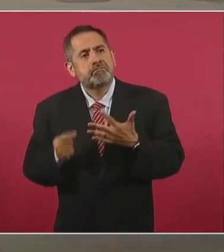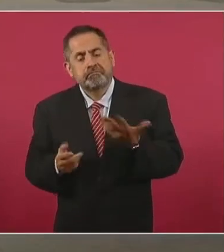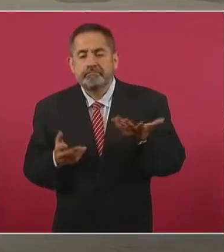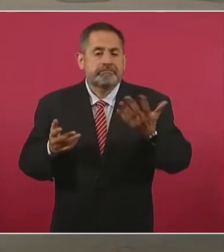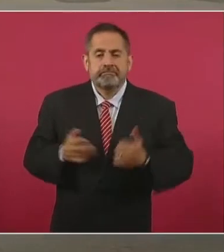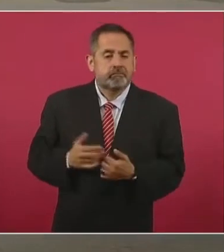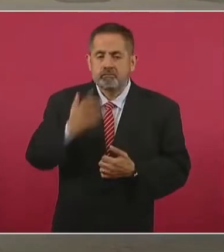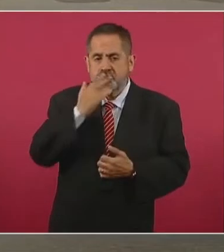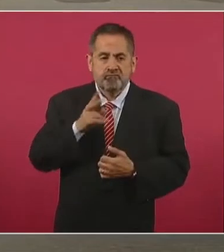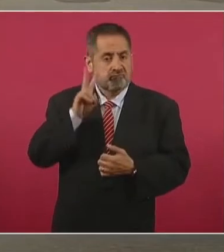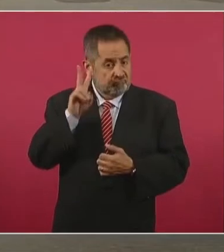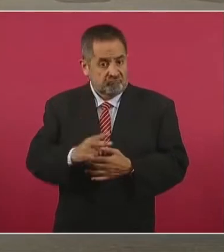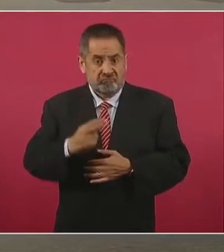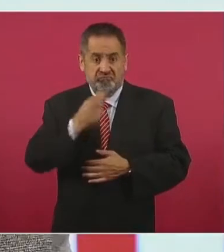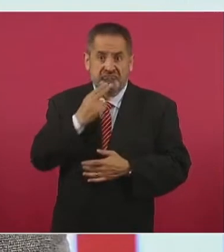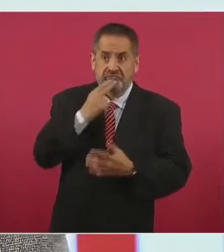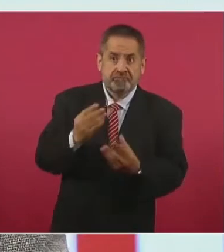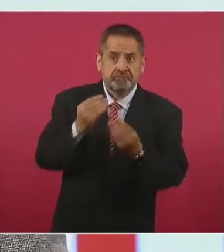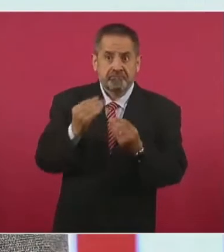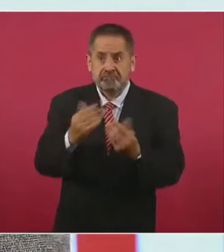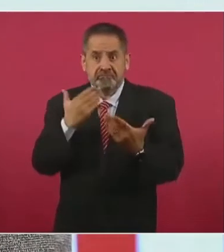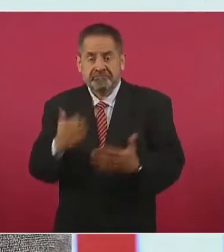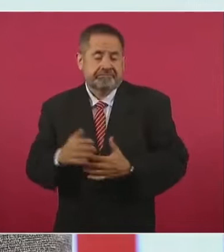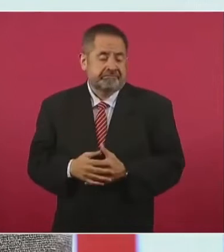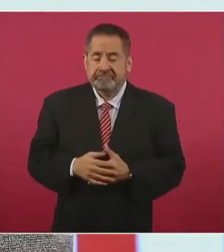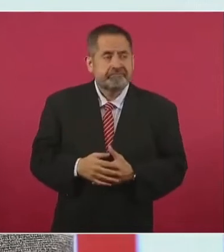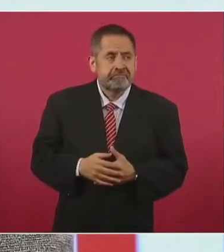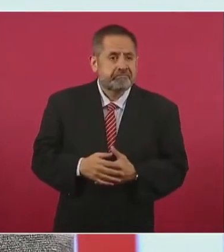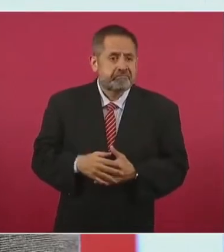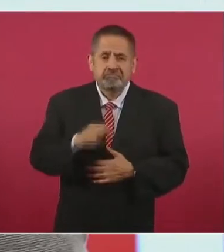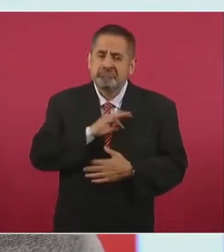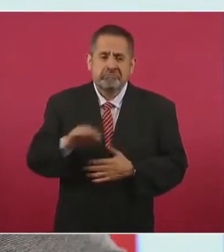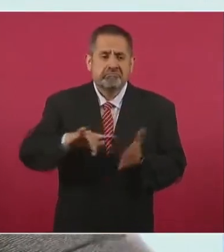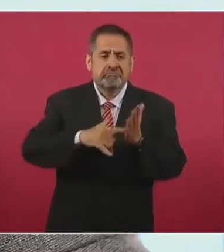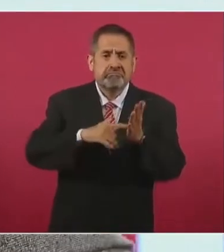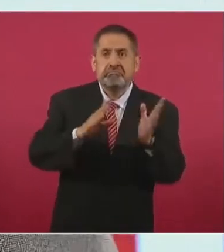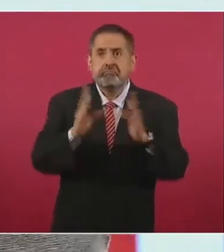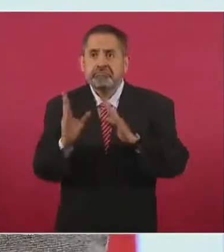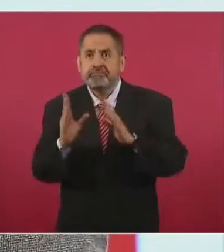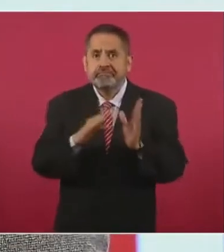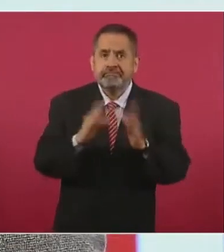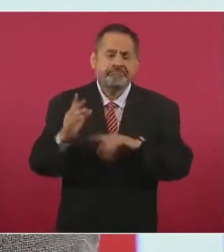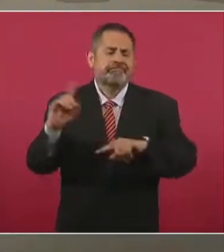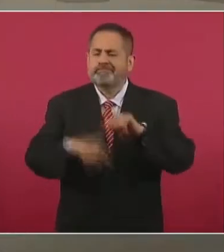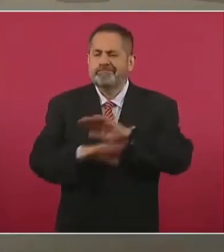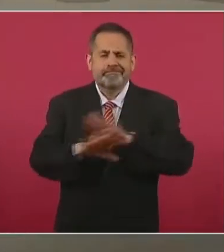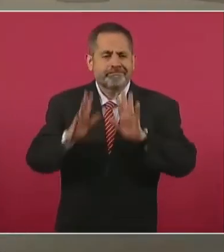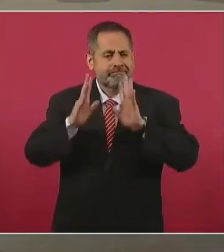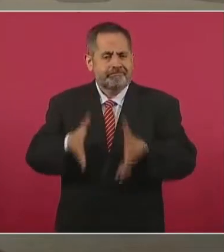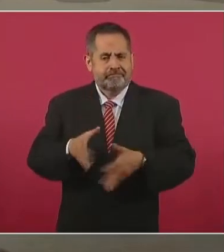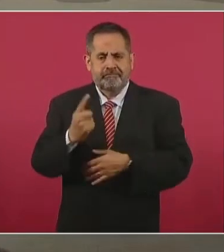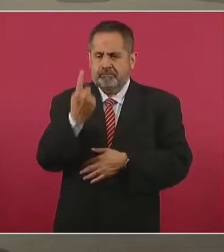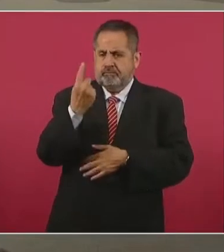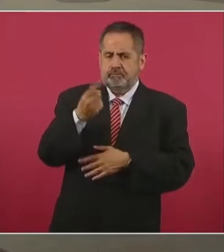no hay un impacto por el que no podamos eliminar el horario de verano. Y conforme a